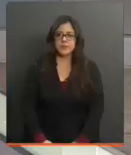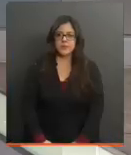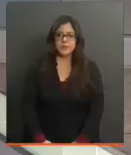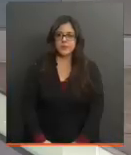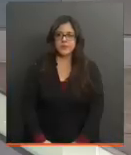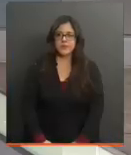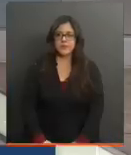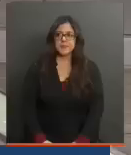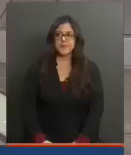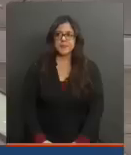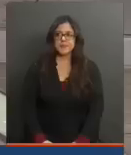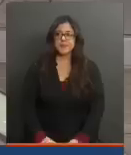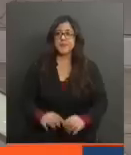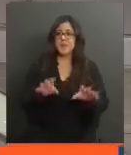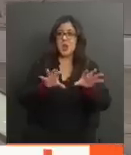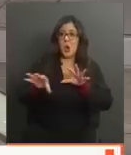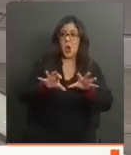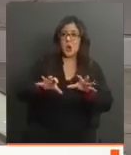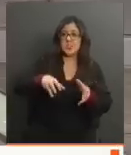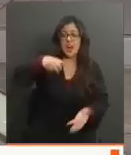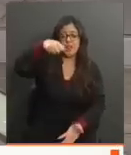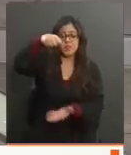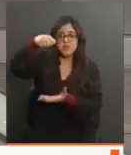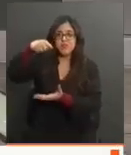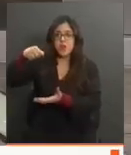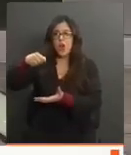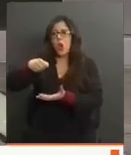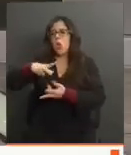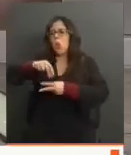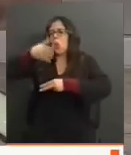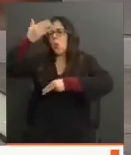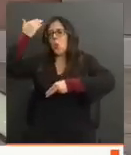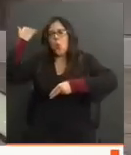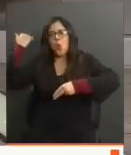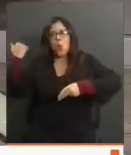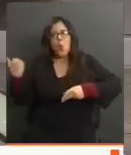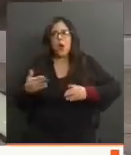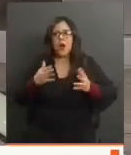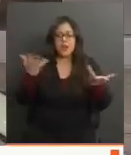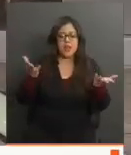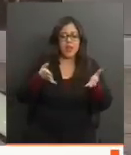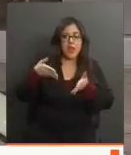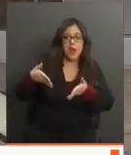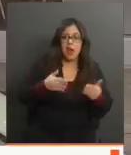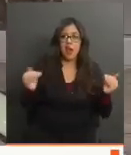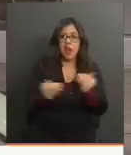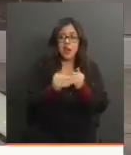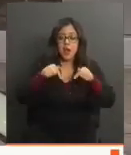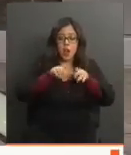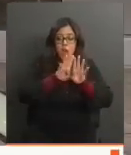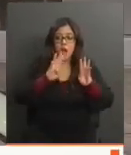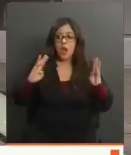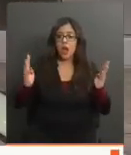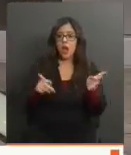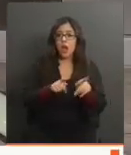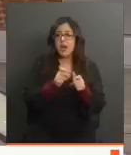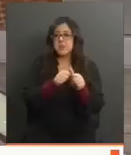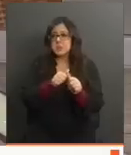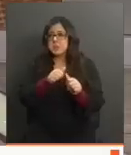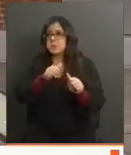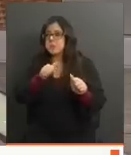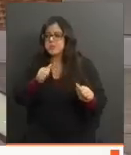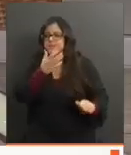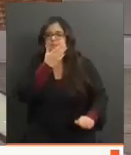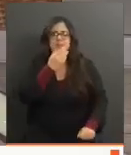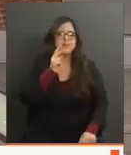Sus canastos y artesanía adornan hace décadas una carretera que ahora con rejas ha ido alejando de sus encantos a